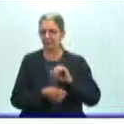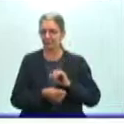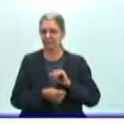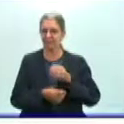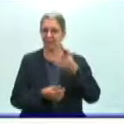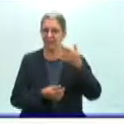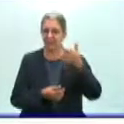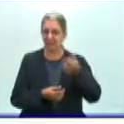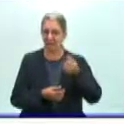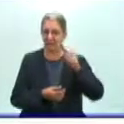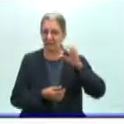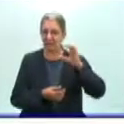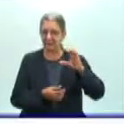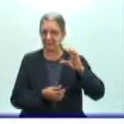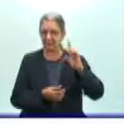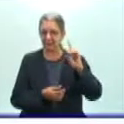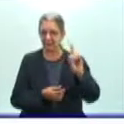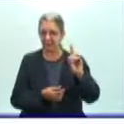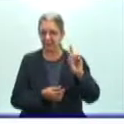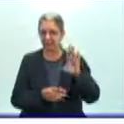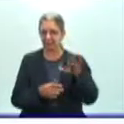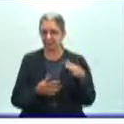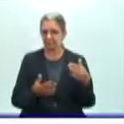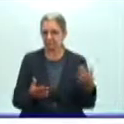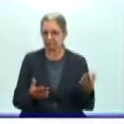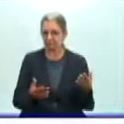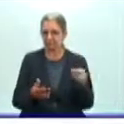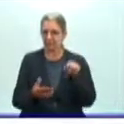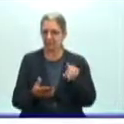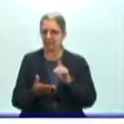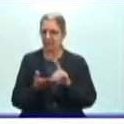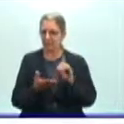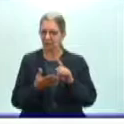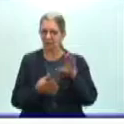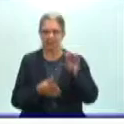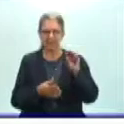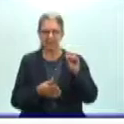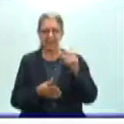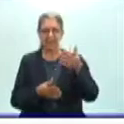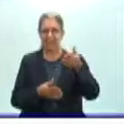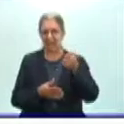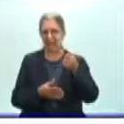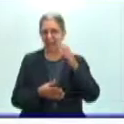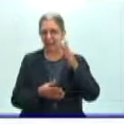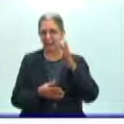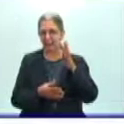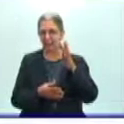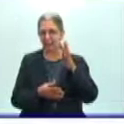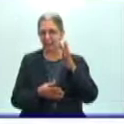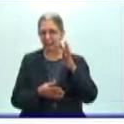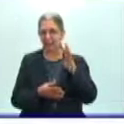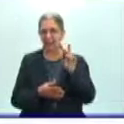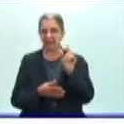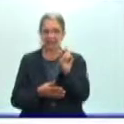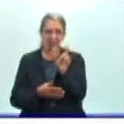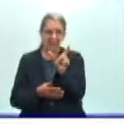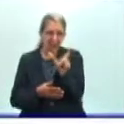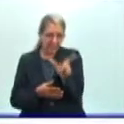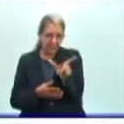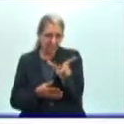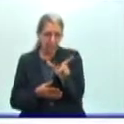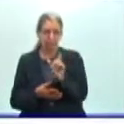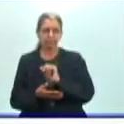ACD. Fíjate bien que además en los datos te dicen que AB es diámetro.